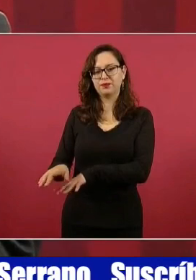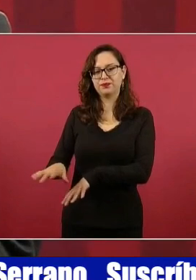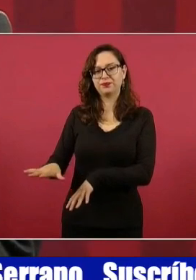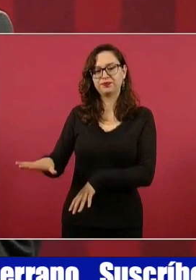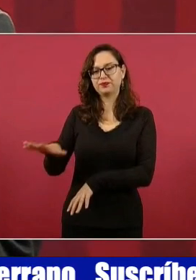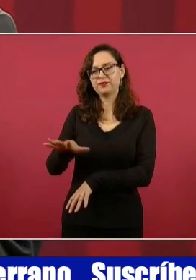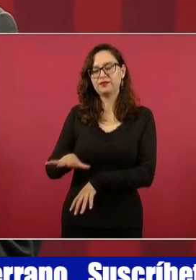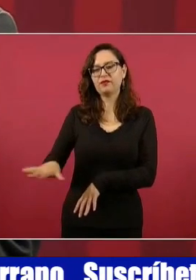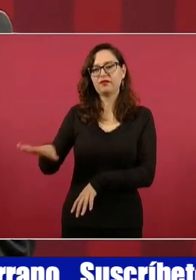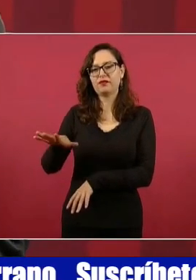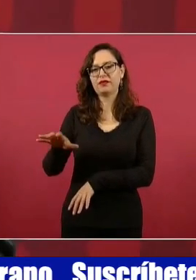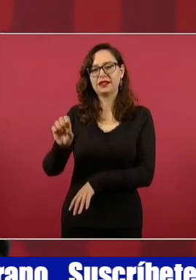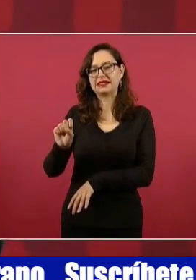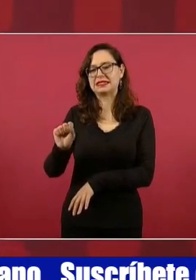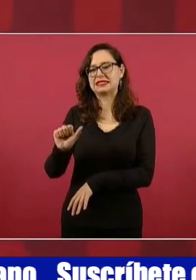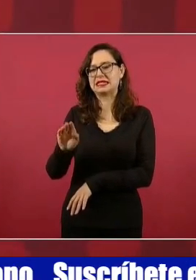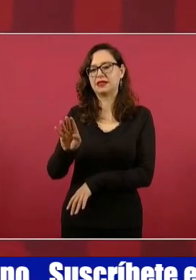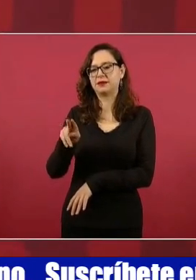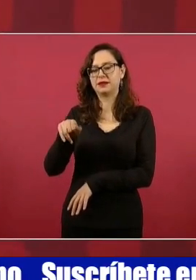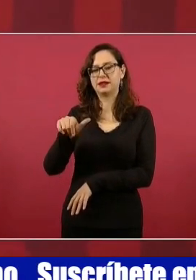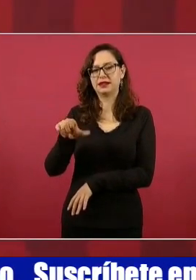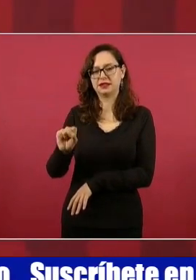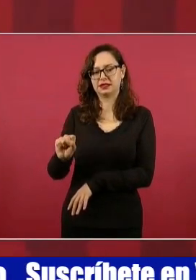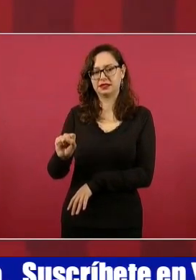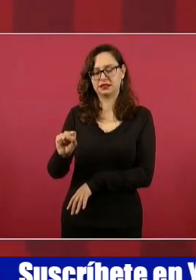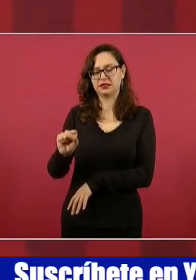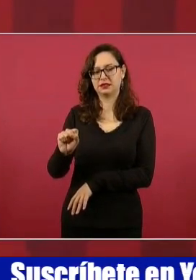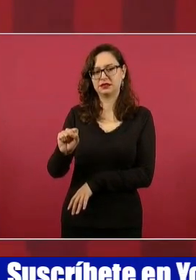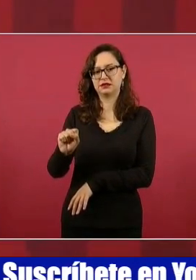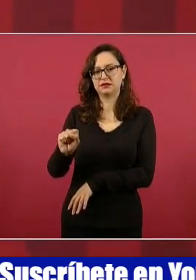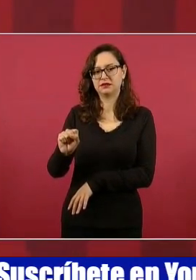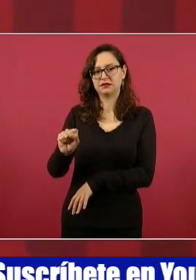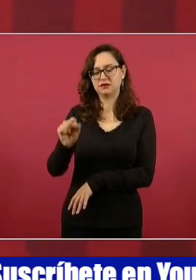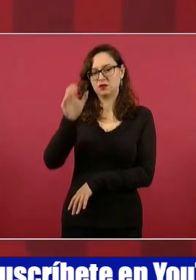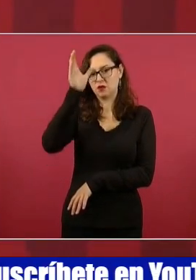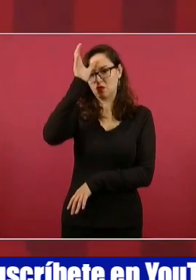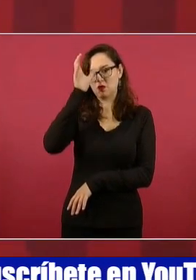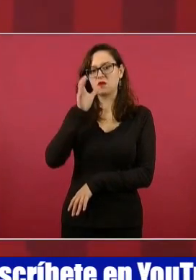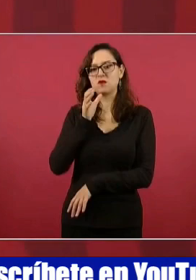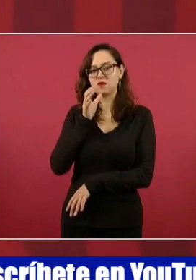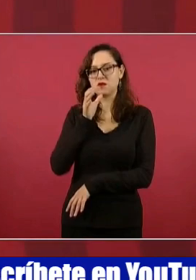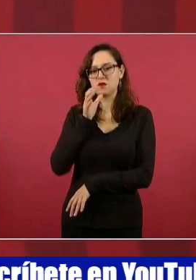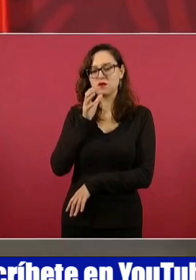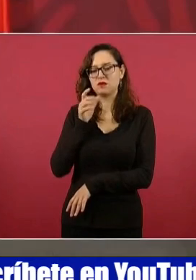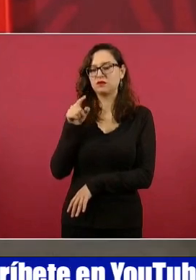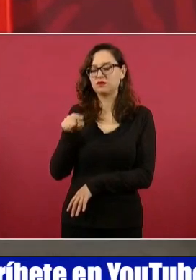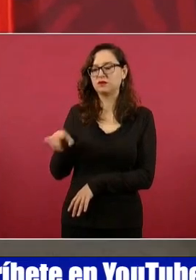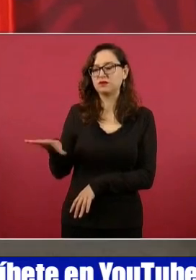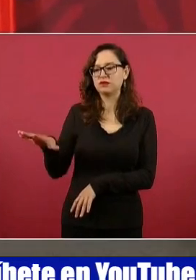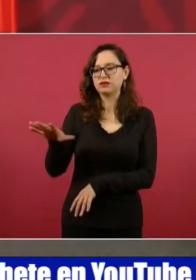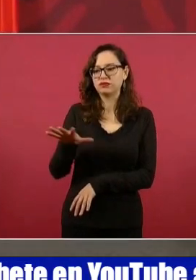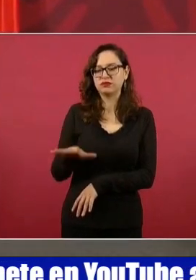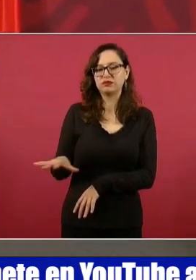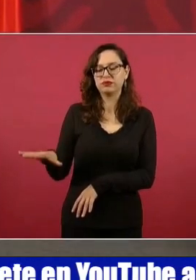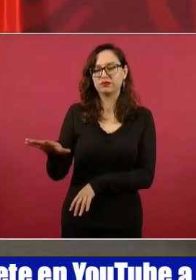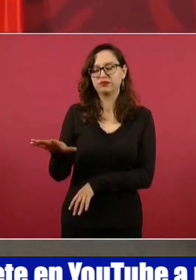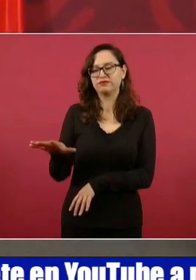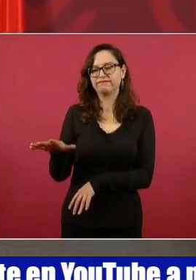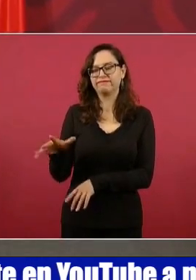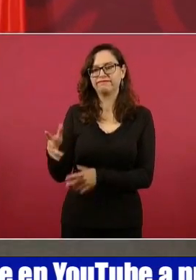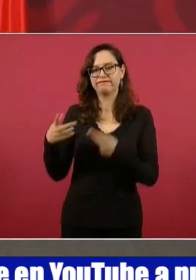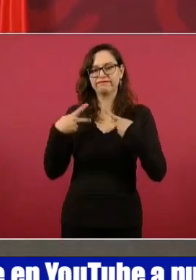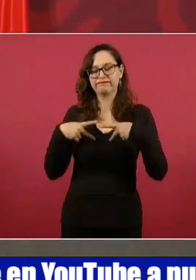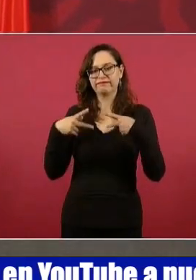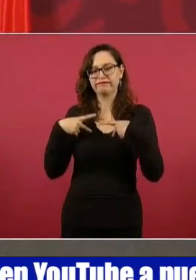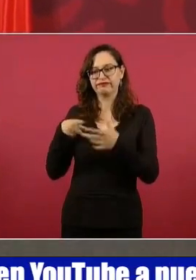Coahuila. Sobre eso vamos a tratar, informar a